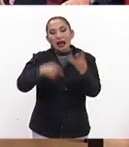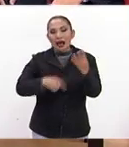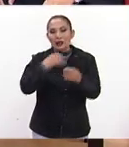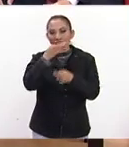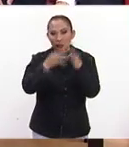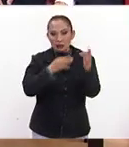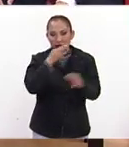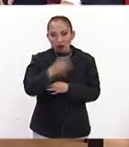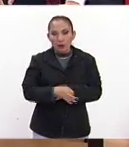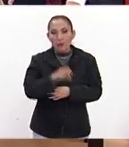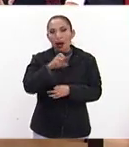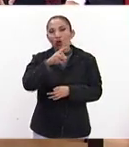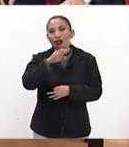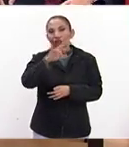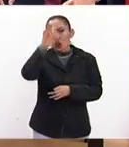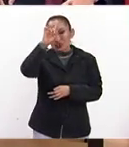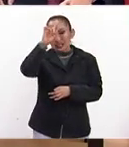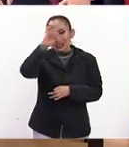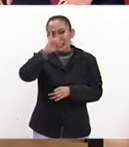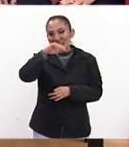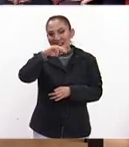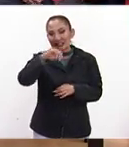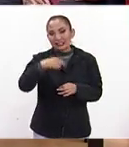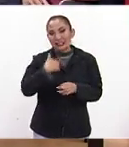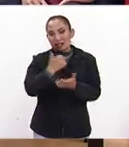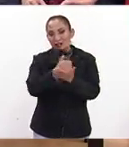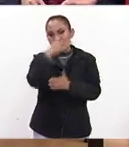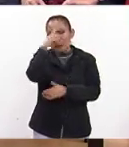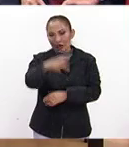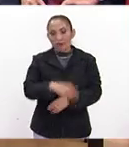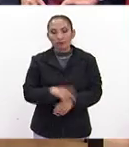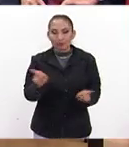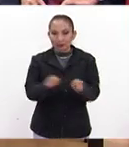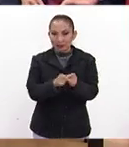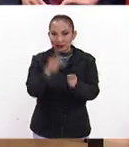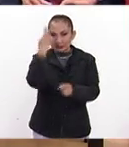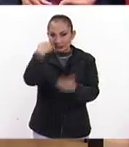Gracias, Mauricio Huesca, consejero del Gracias. Gracias a ustedes. Instituto Electoral de la Ciudad de México. Una pausa, regresamos.